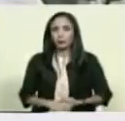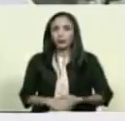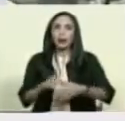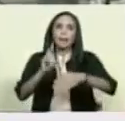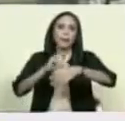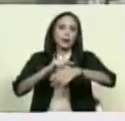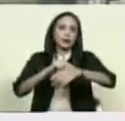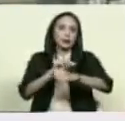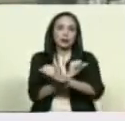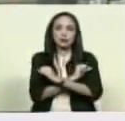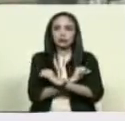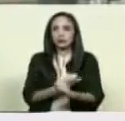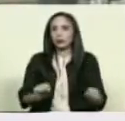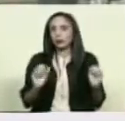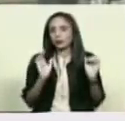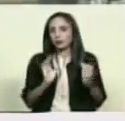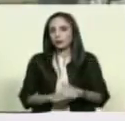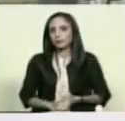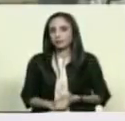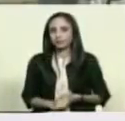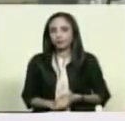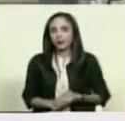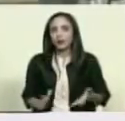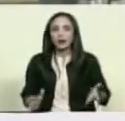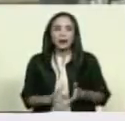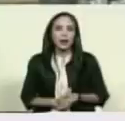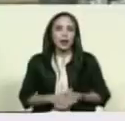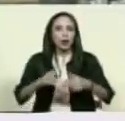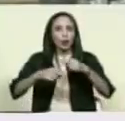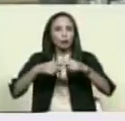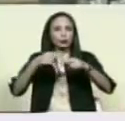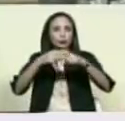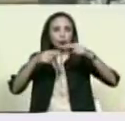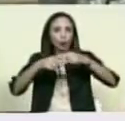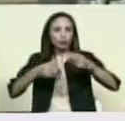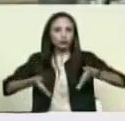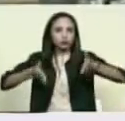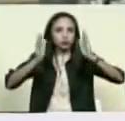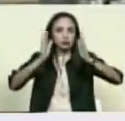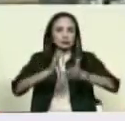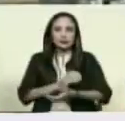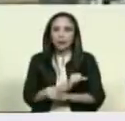Medicina, imposible, solo estudian los ricos. Arquitectura,